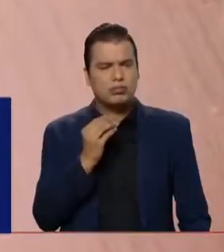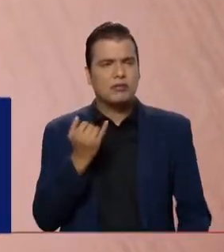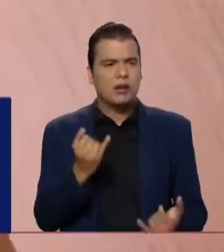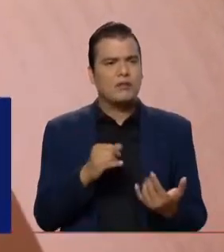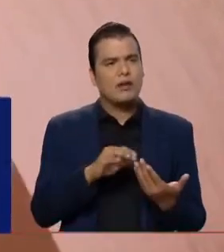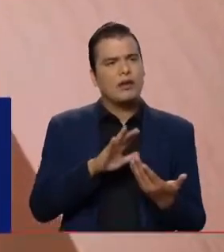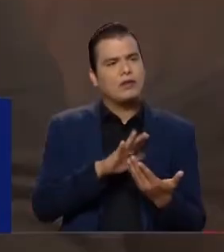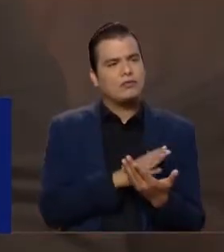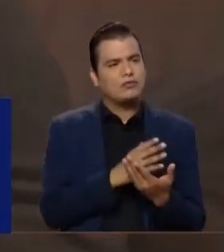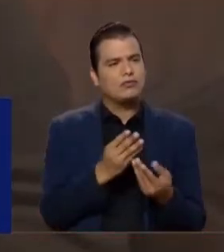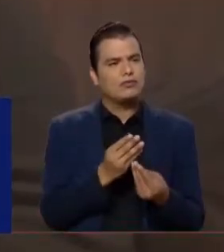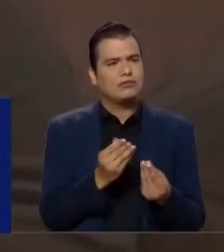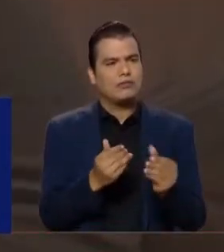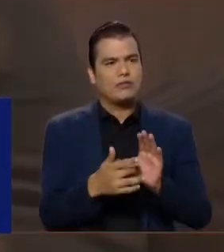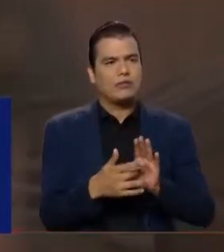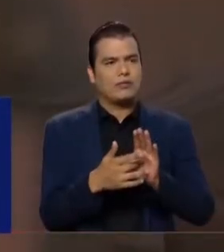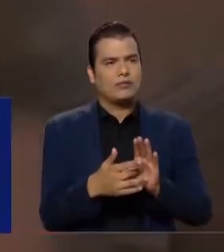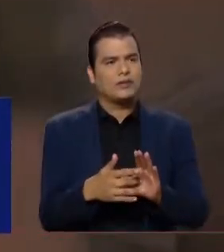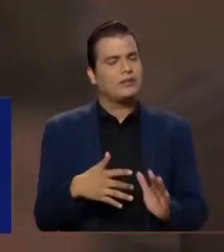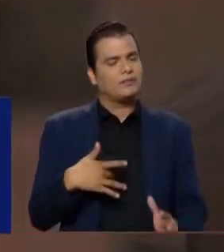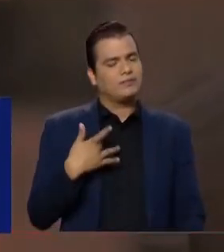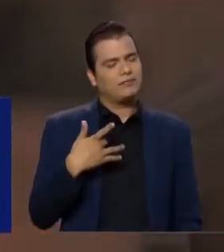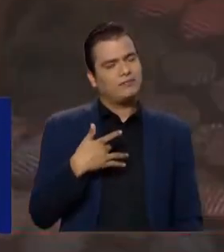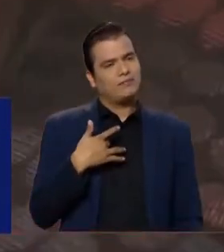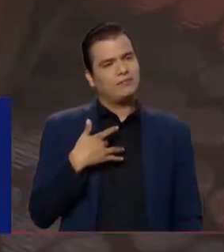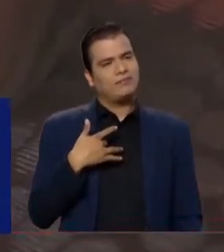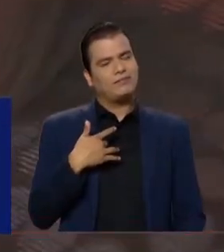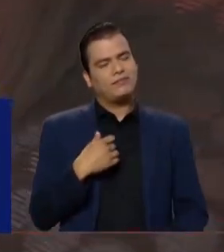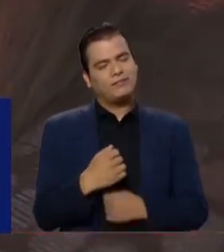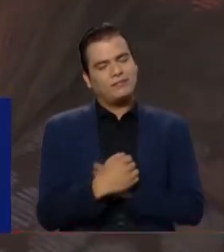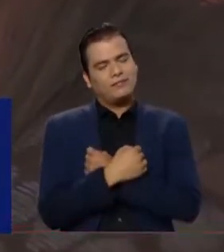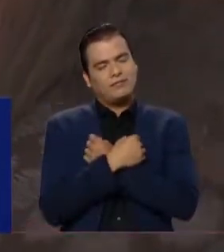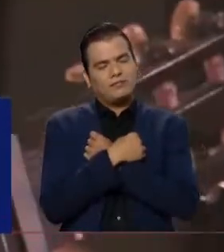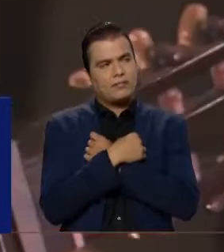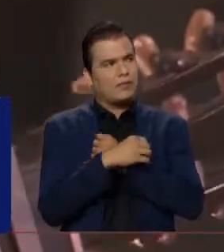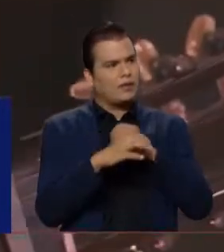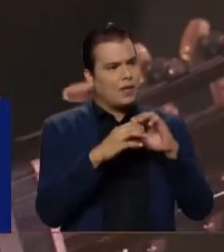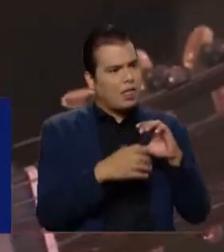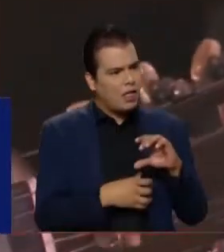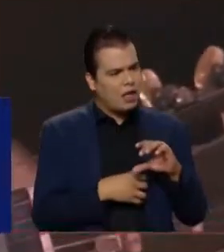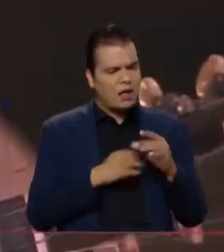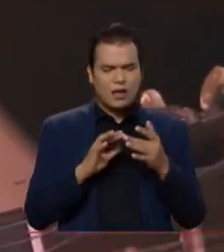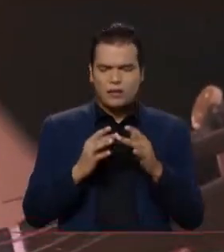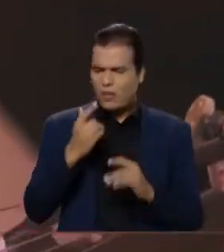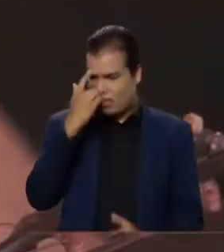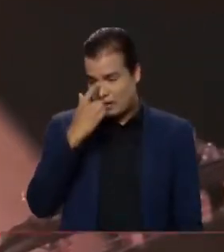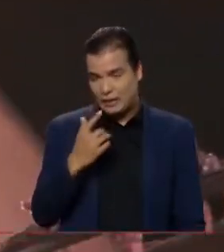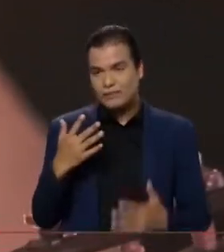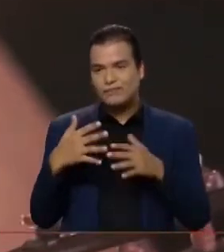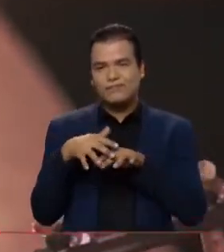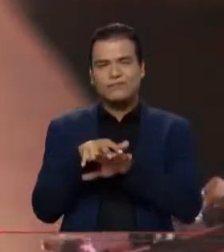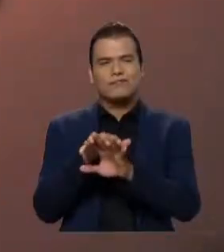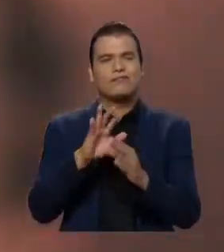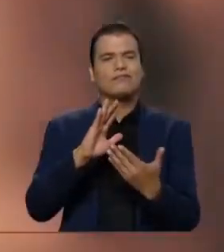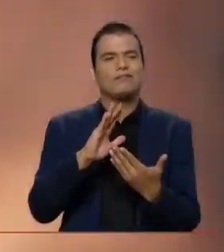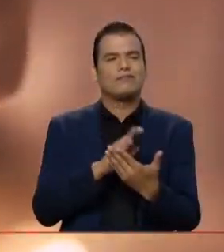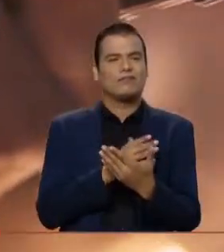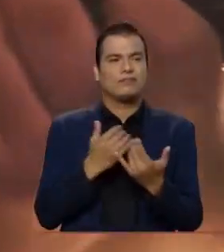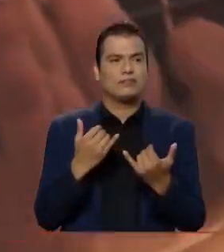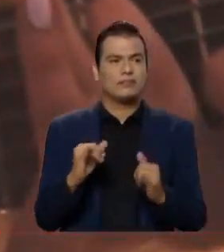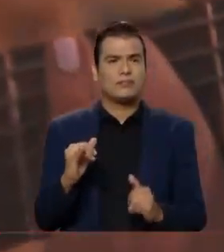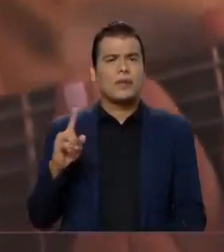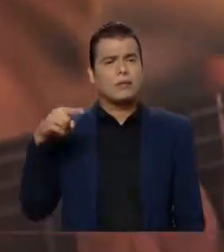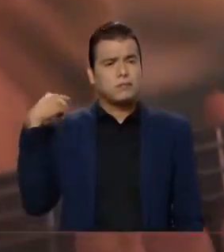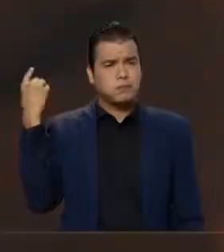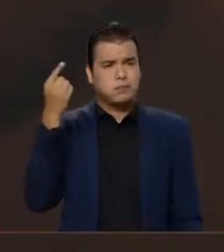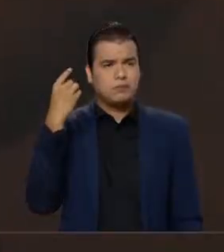la balada, integrando sentimientos con el desamor, el arrepentimiento y el dolor. No volvería, seamos honestos. Hoy en día es muy común eso de